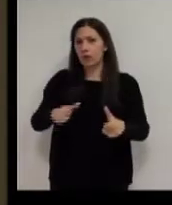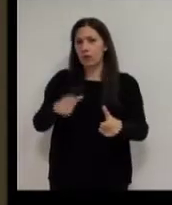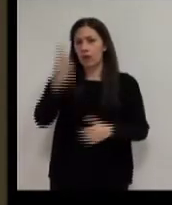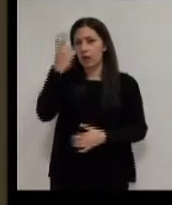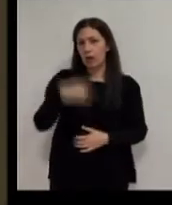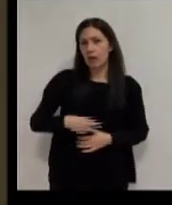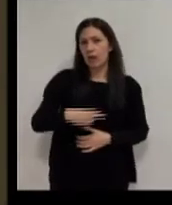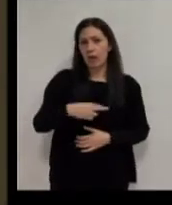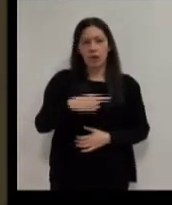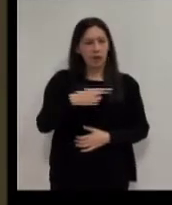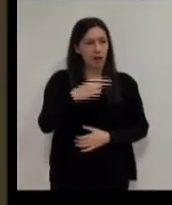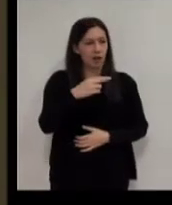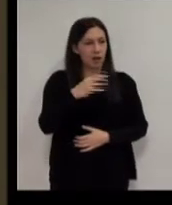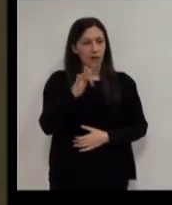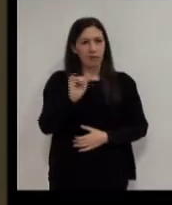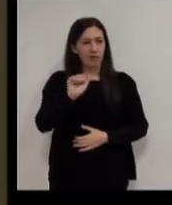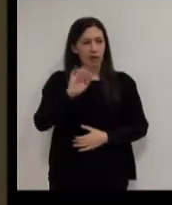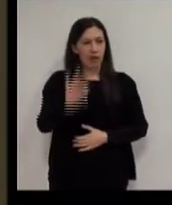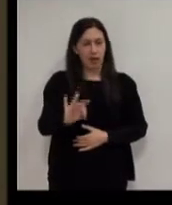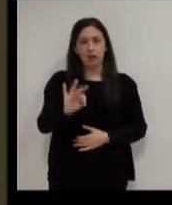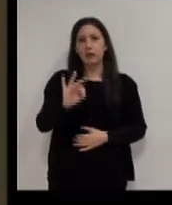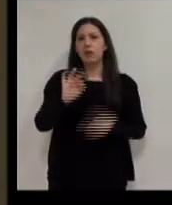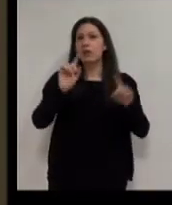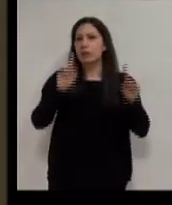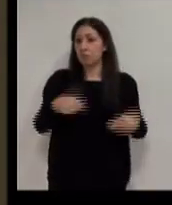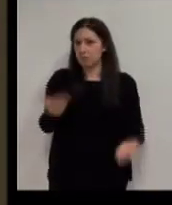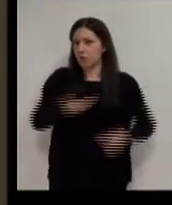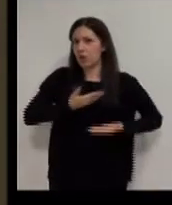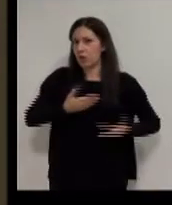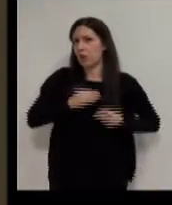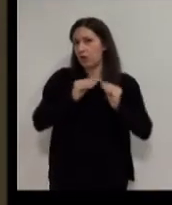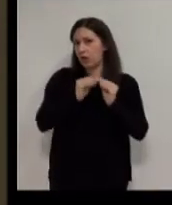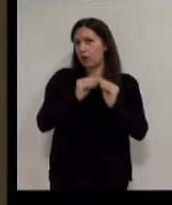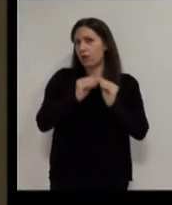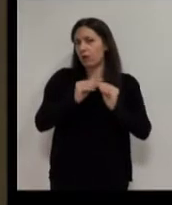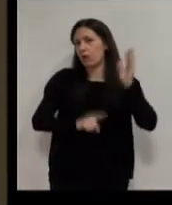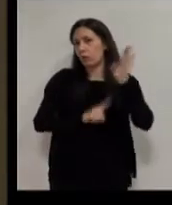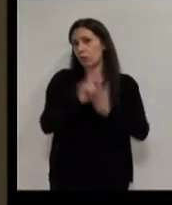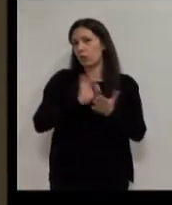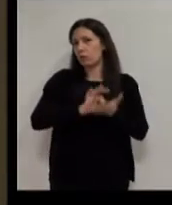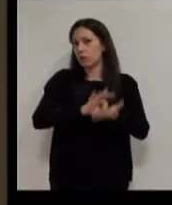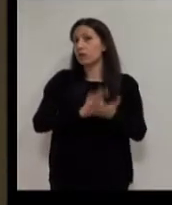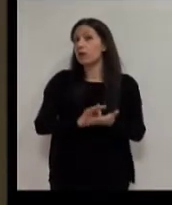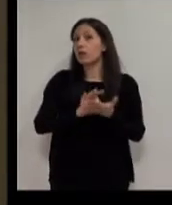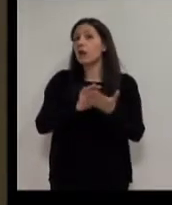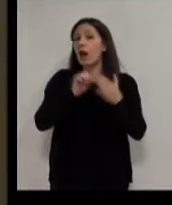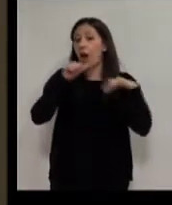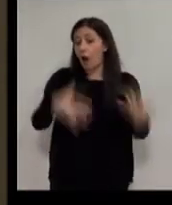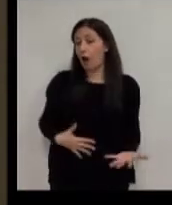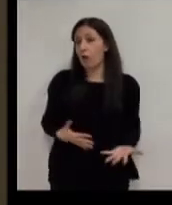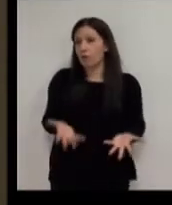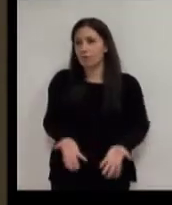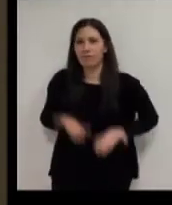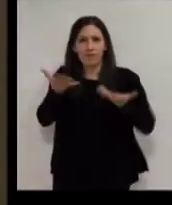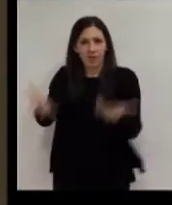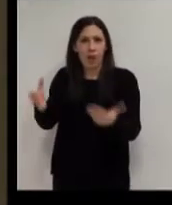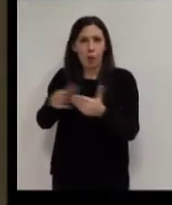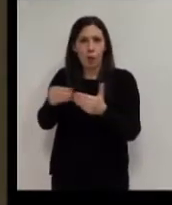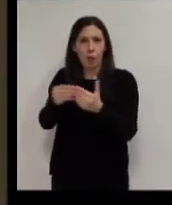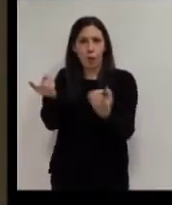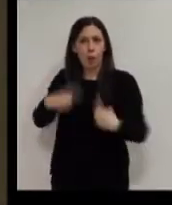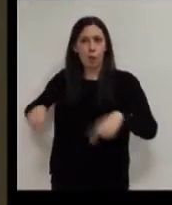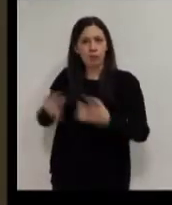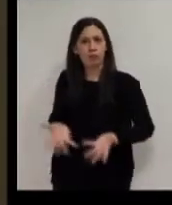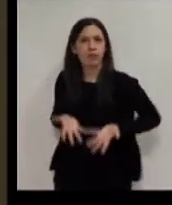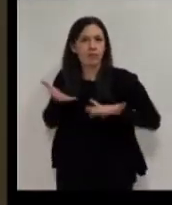con un departamento de ONCE, con el CIDAT. Nos estuvieron ayudando en el desarrollo de este producto y de este servicio y así lo